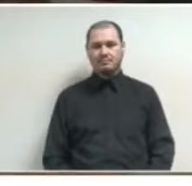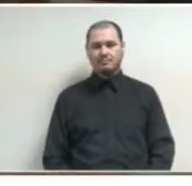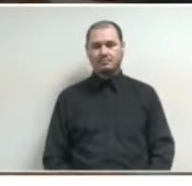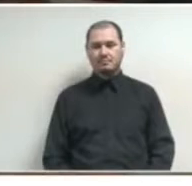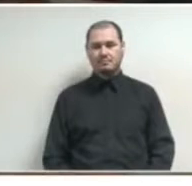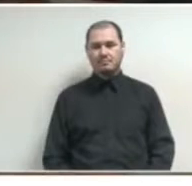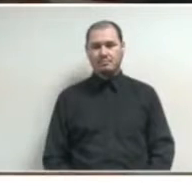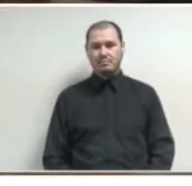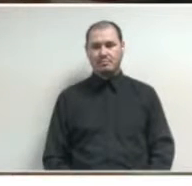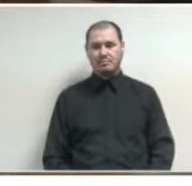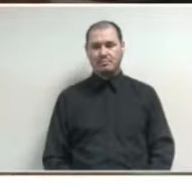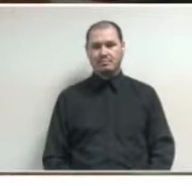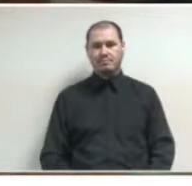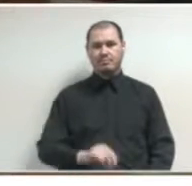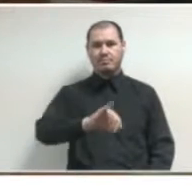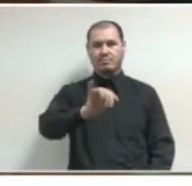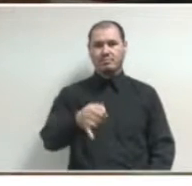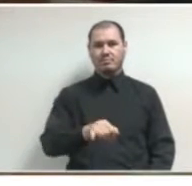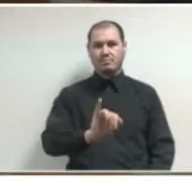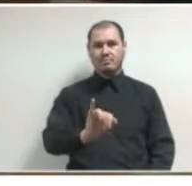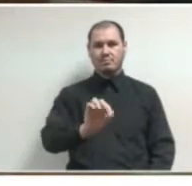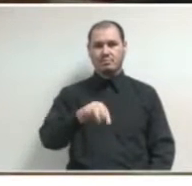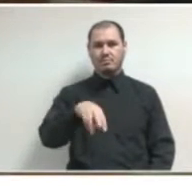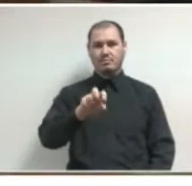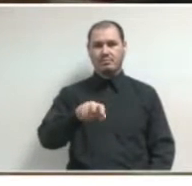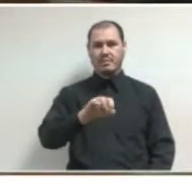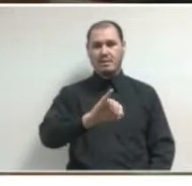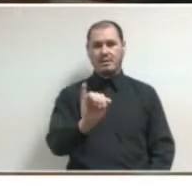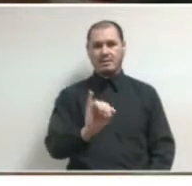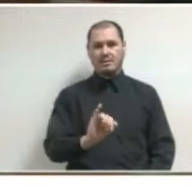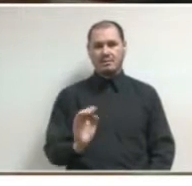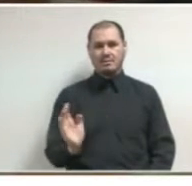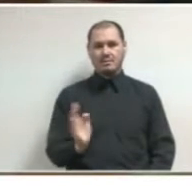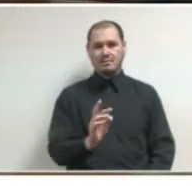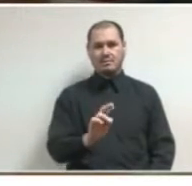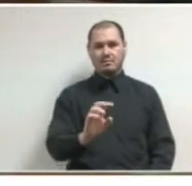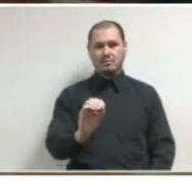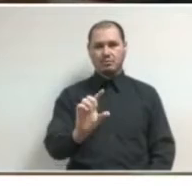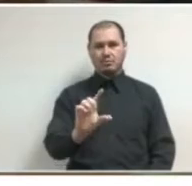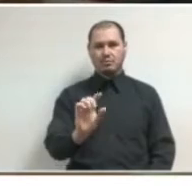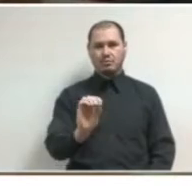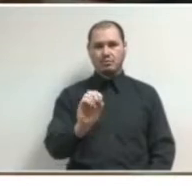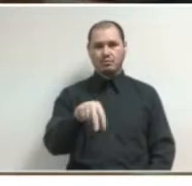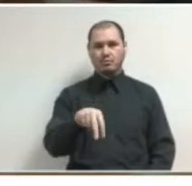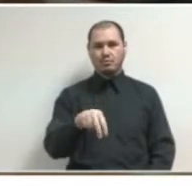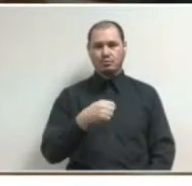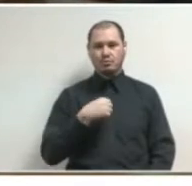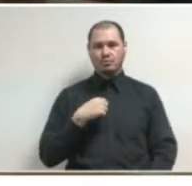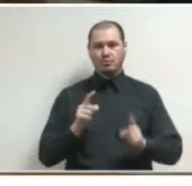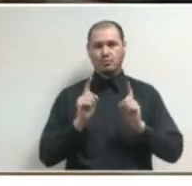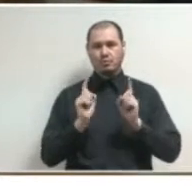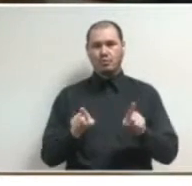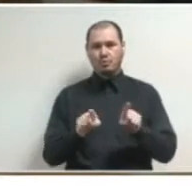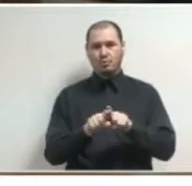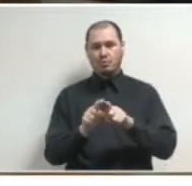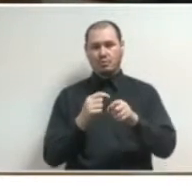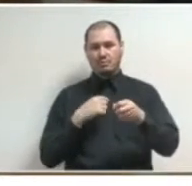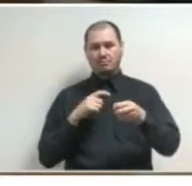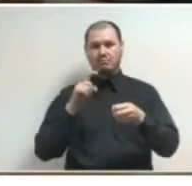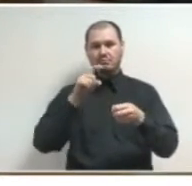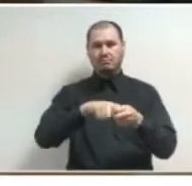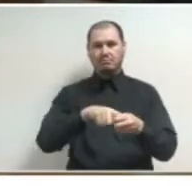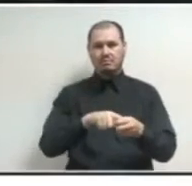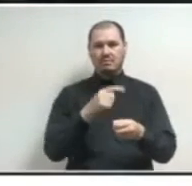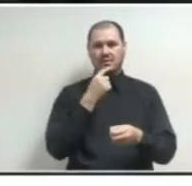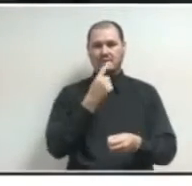ministro Garay. Doctor Jiménez Rolón, por favor. Doctor Jiménez Rolón, de Pamba, en Boyo Apuita. Adherirme a lo que plantea el ministro Garay. Se ahí, ministro